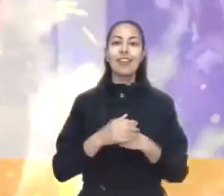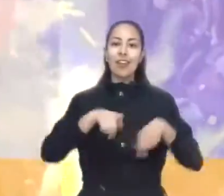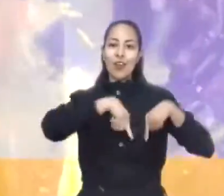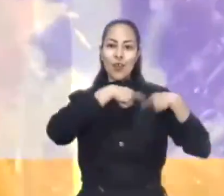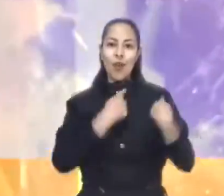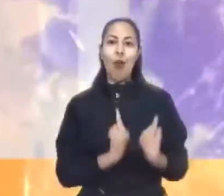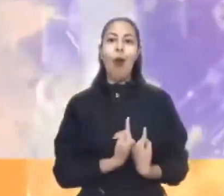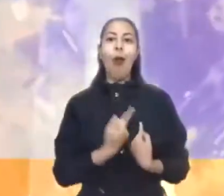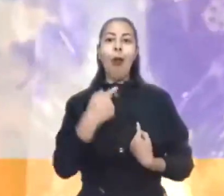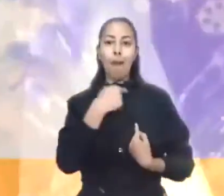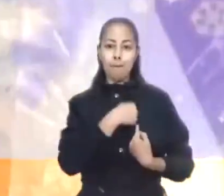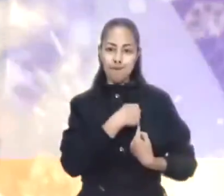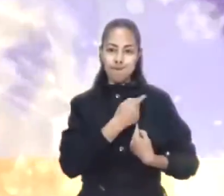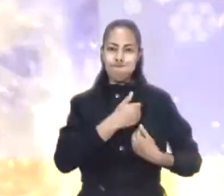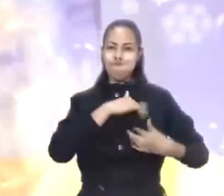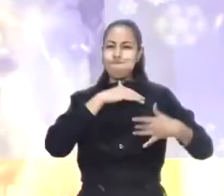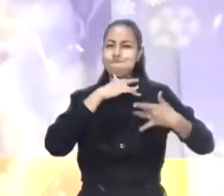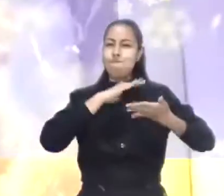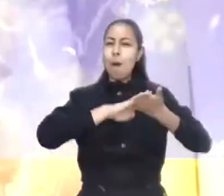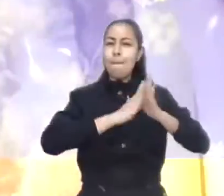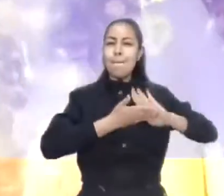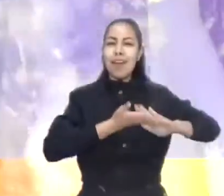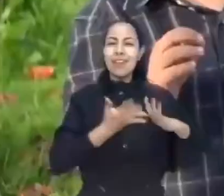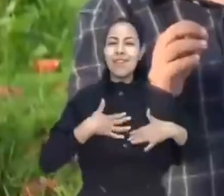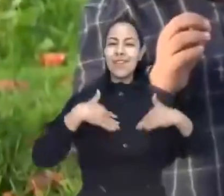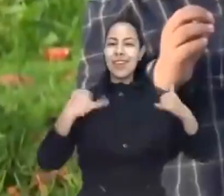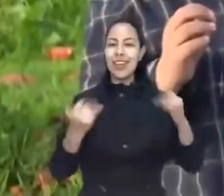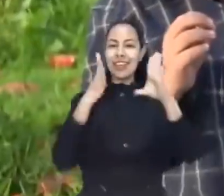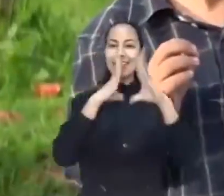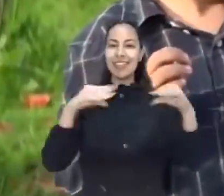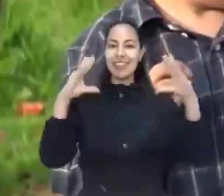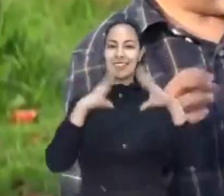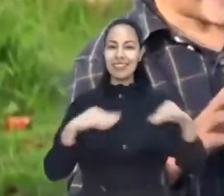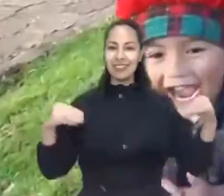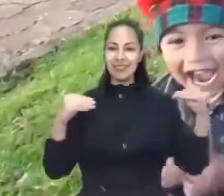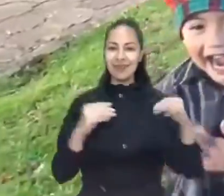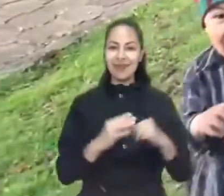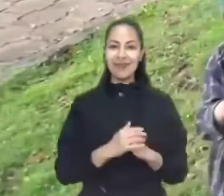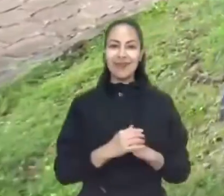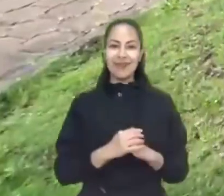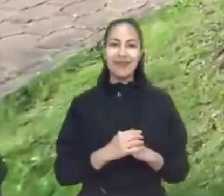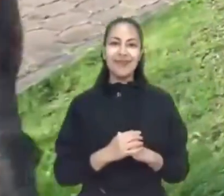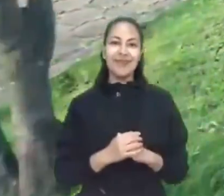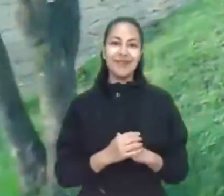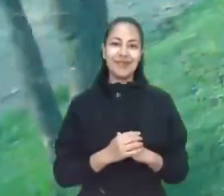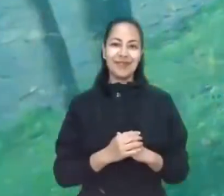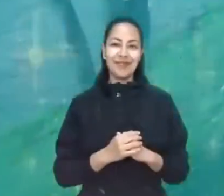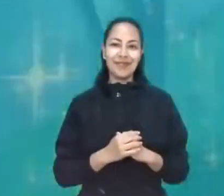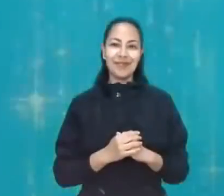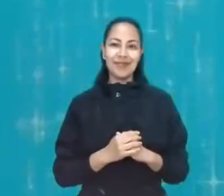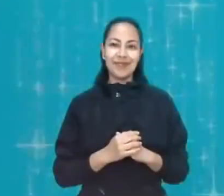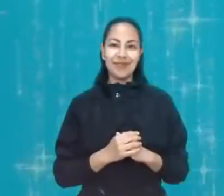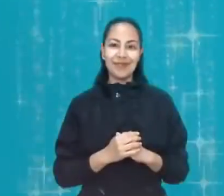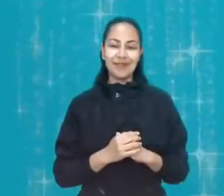320-715-3423. Que en nuestros corazones renazca la paz. ¡Feliz Navidad!